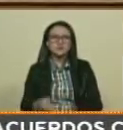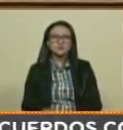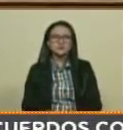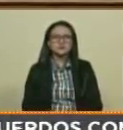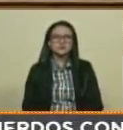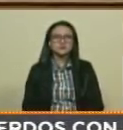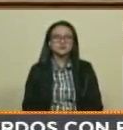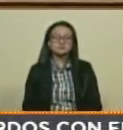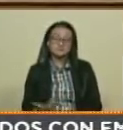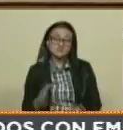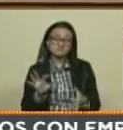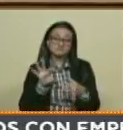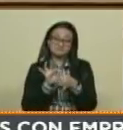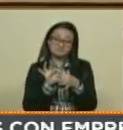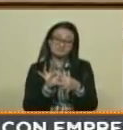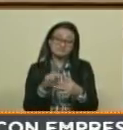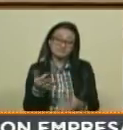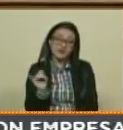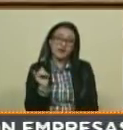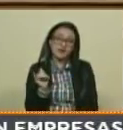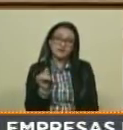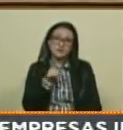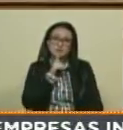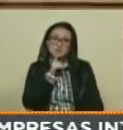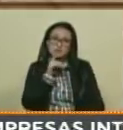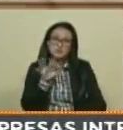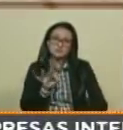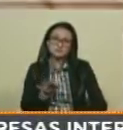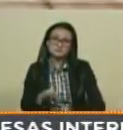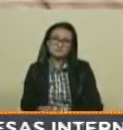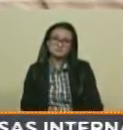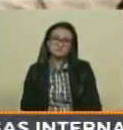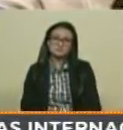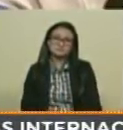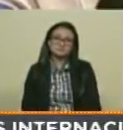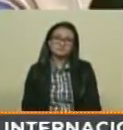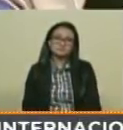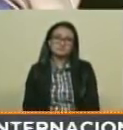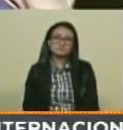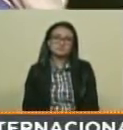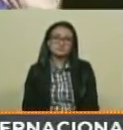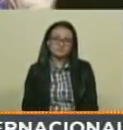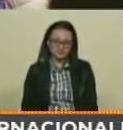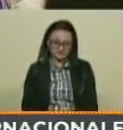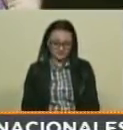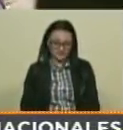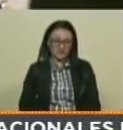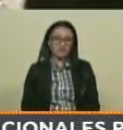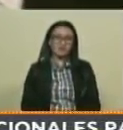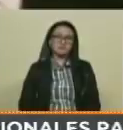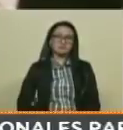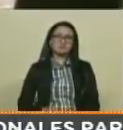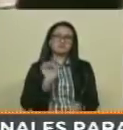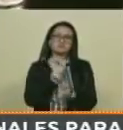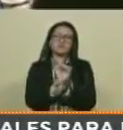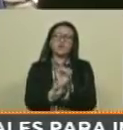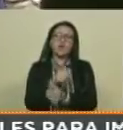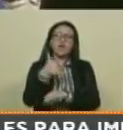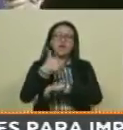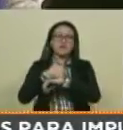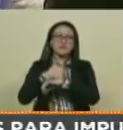había complicidades, obviamente. Ahí se detuvo al jefe, vamos a decir, de esa